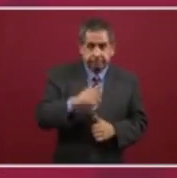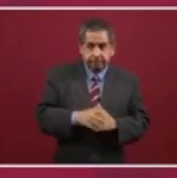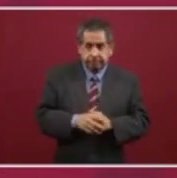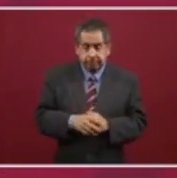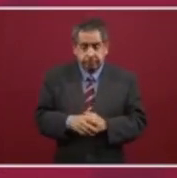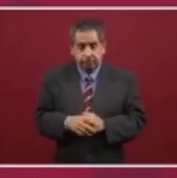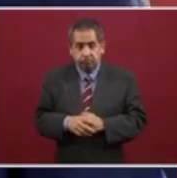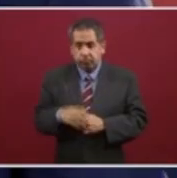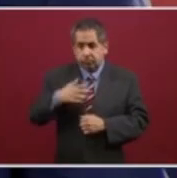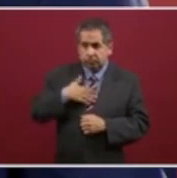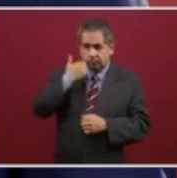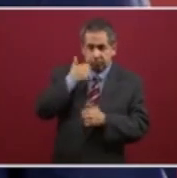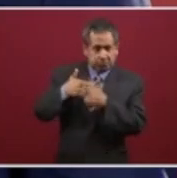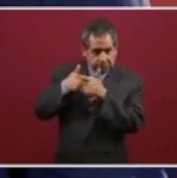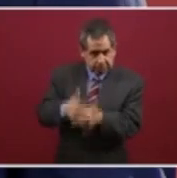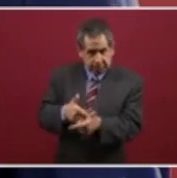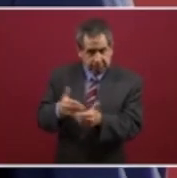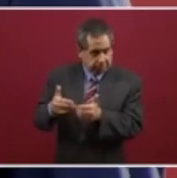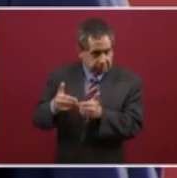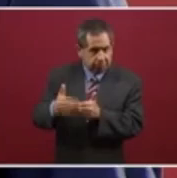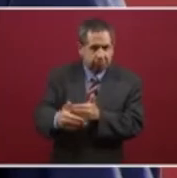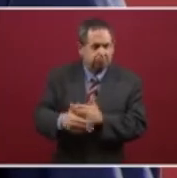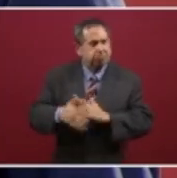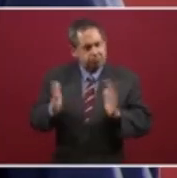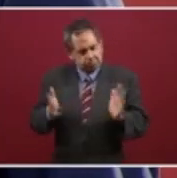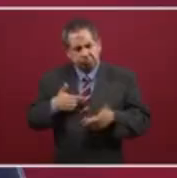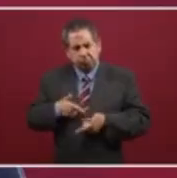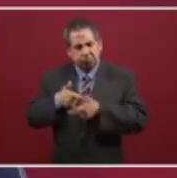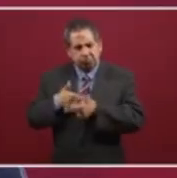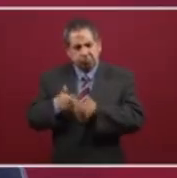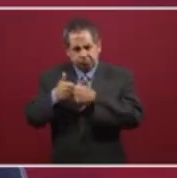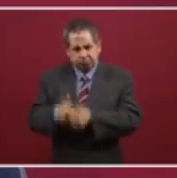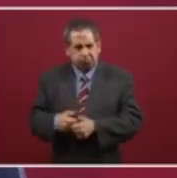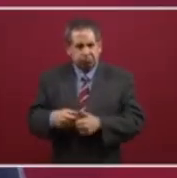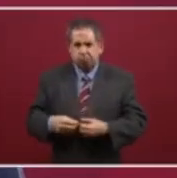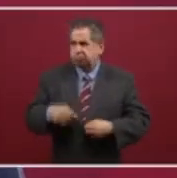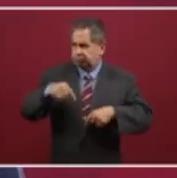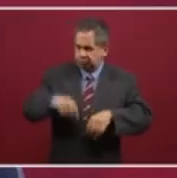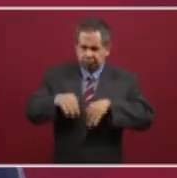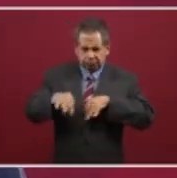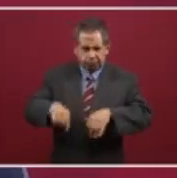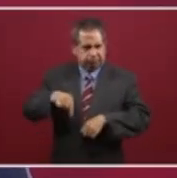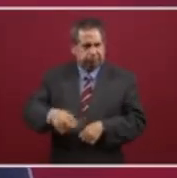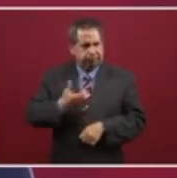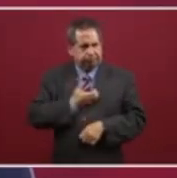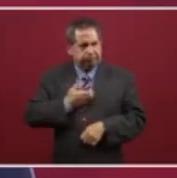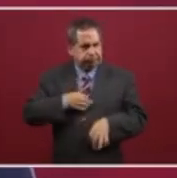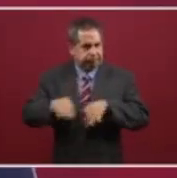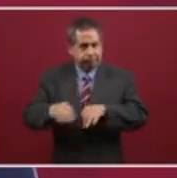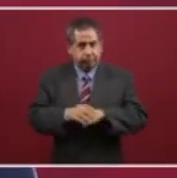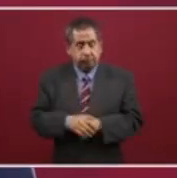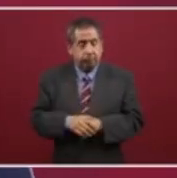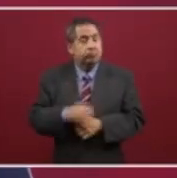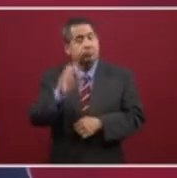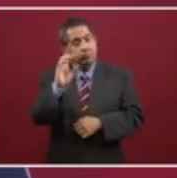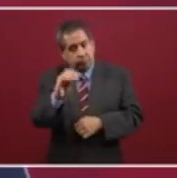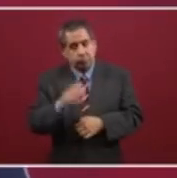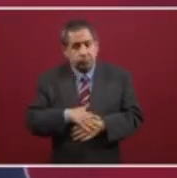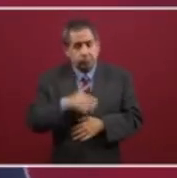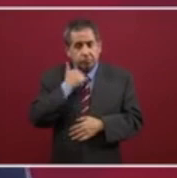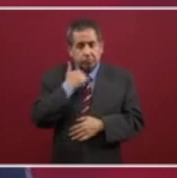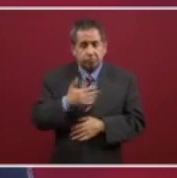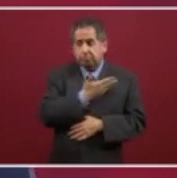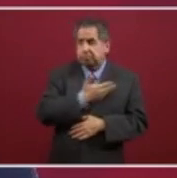quieren que continúe, pues aquí, en Palacio Nacional. ¿Quieren que